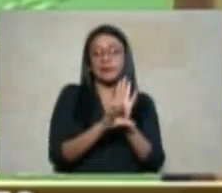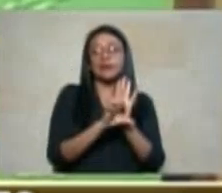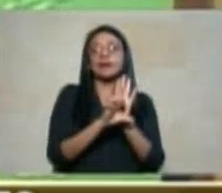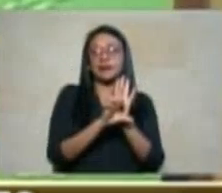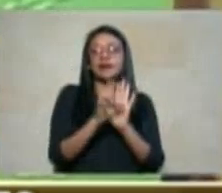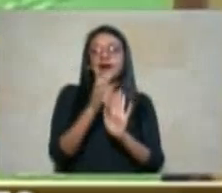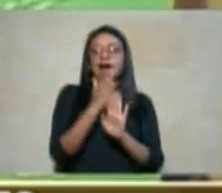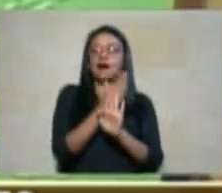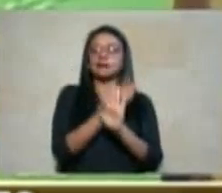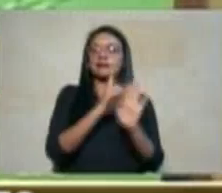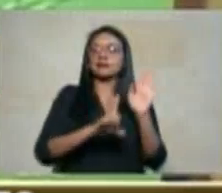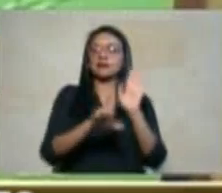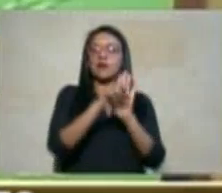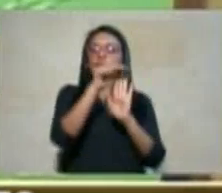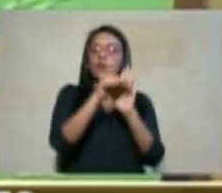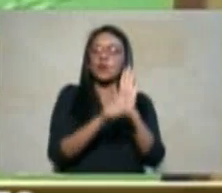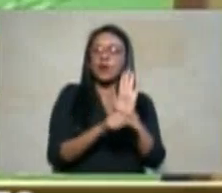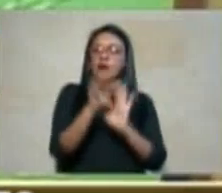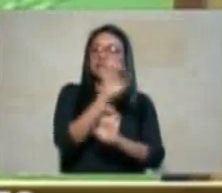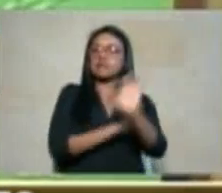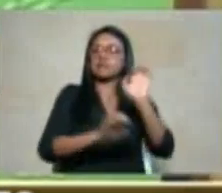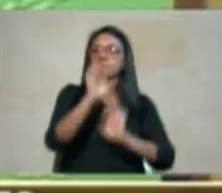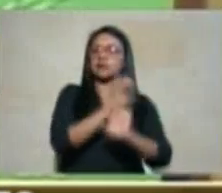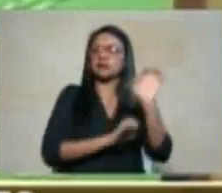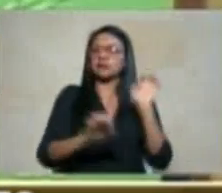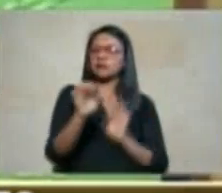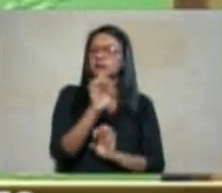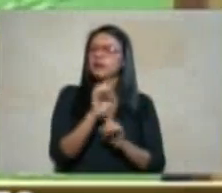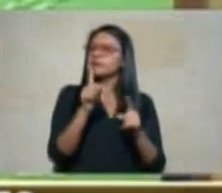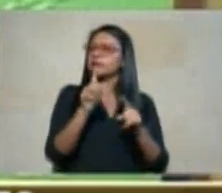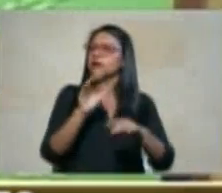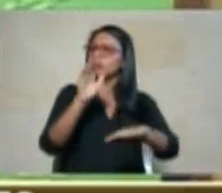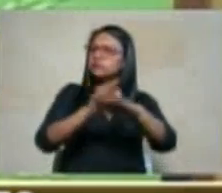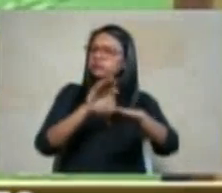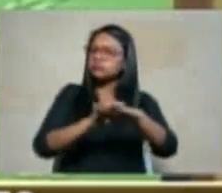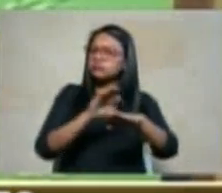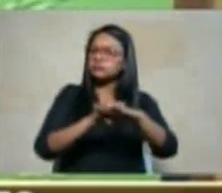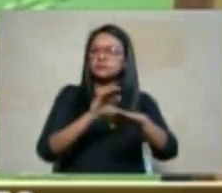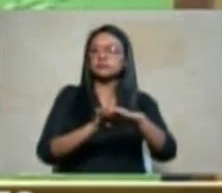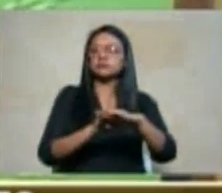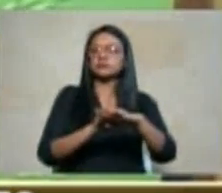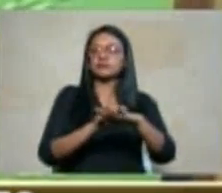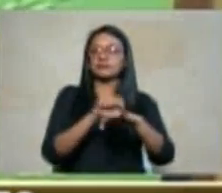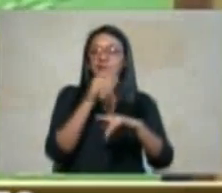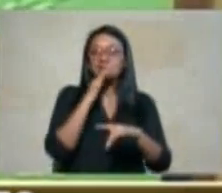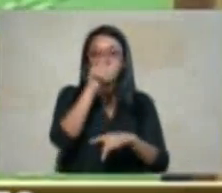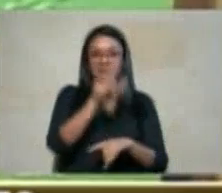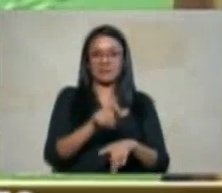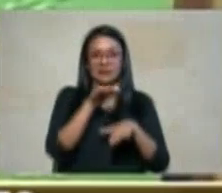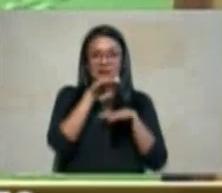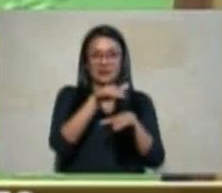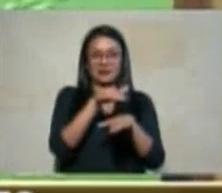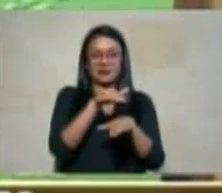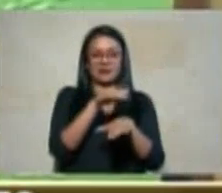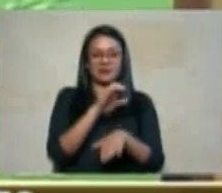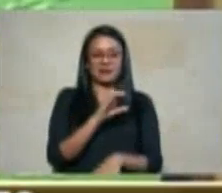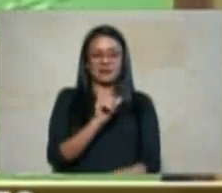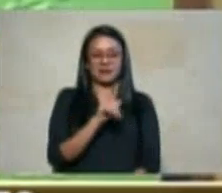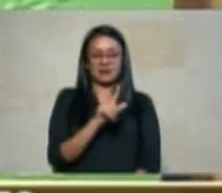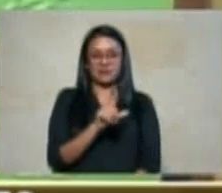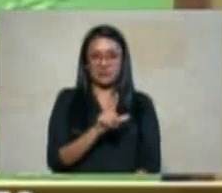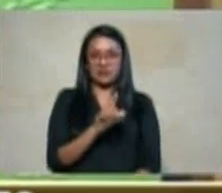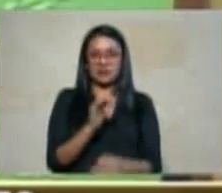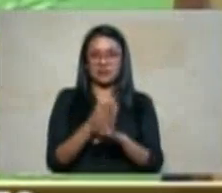lo prevé, o las normas lo prevén. Pero creo que el llamado que hace la representante Cabal, en que si